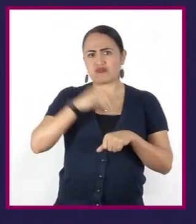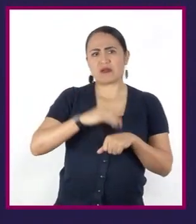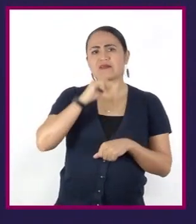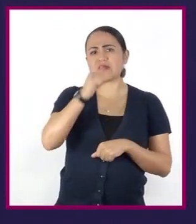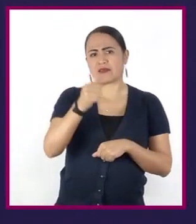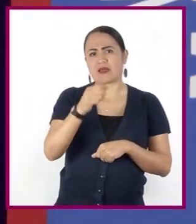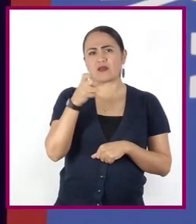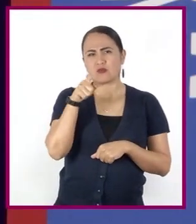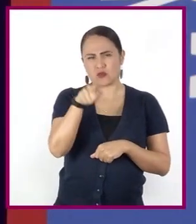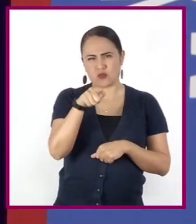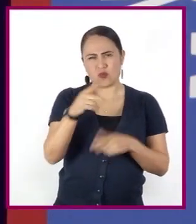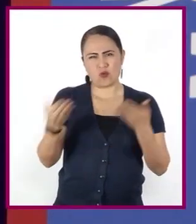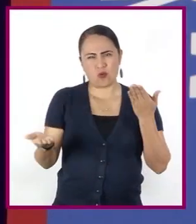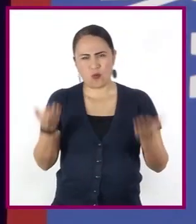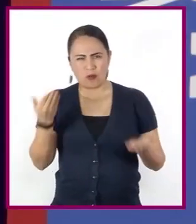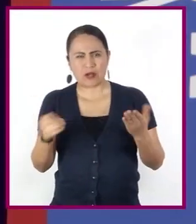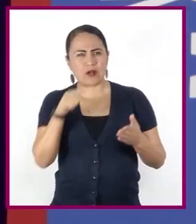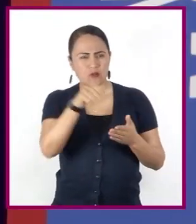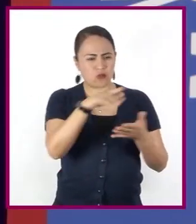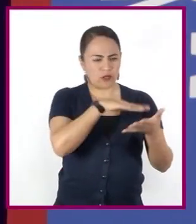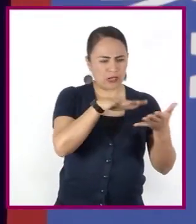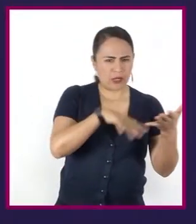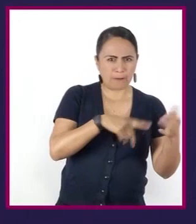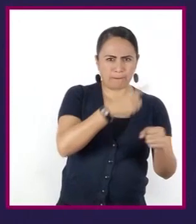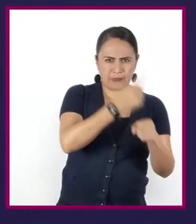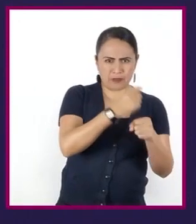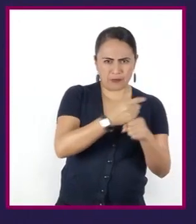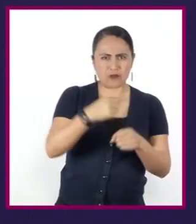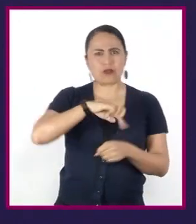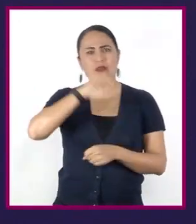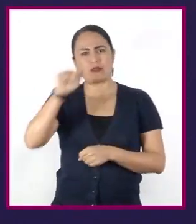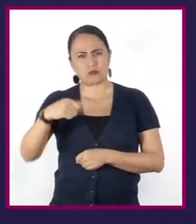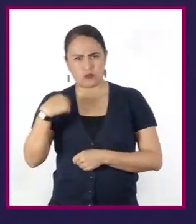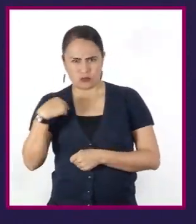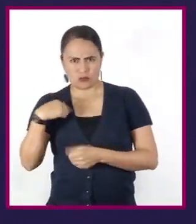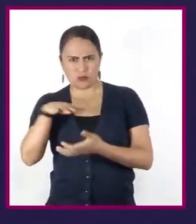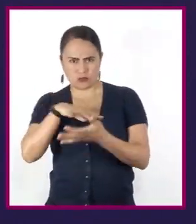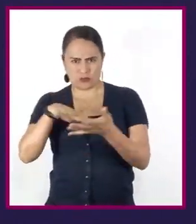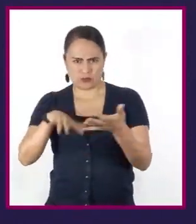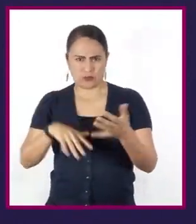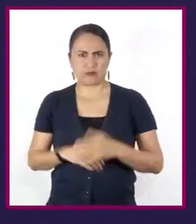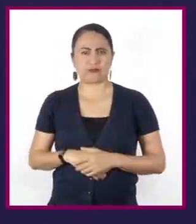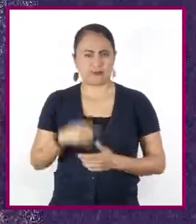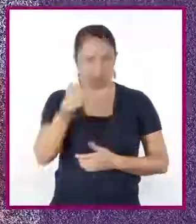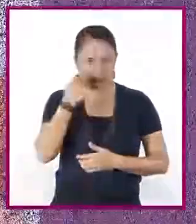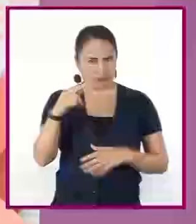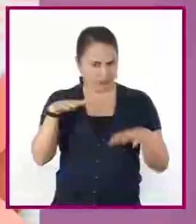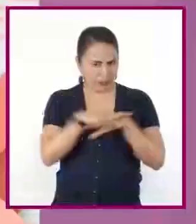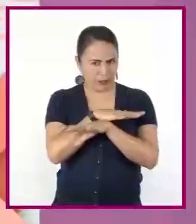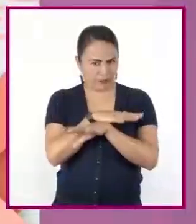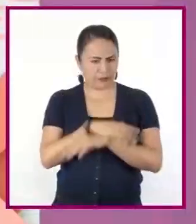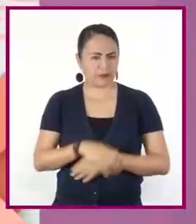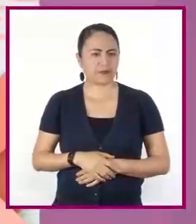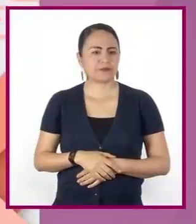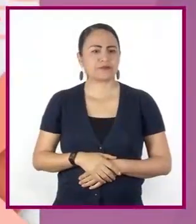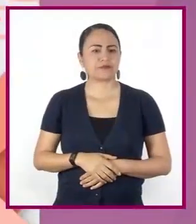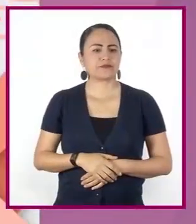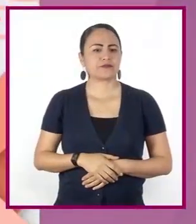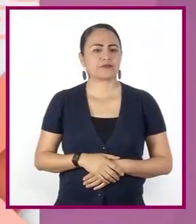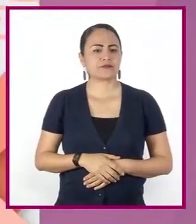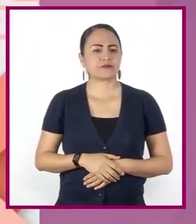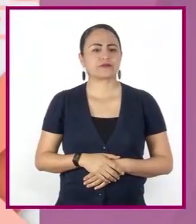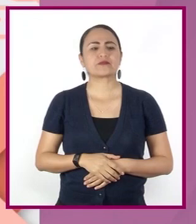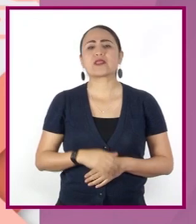comparación entre lo que leíste tú y lo que leí yo. Fíjate cómo cambian.